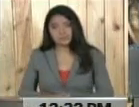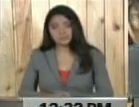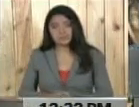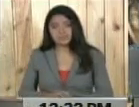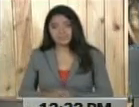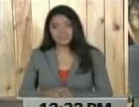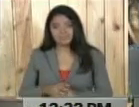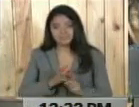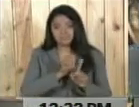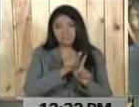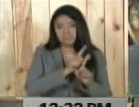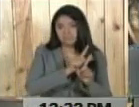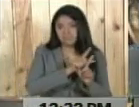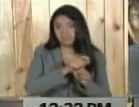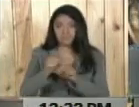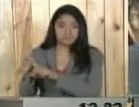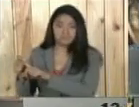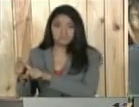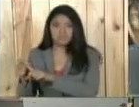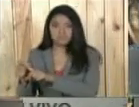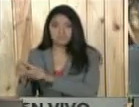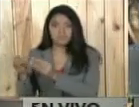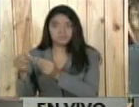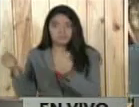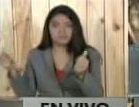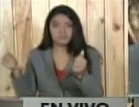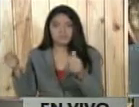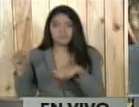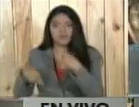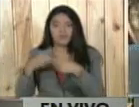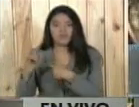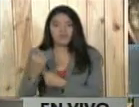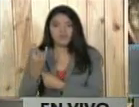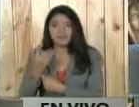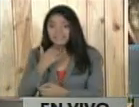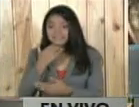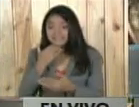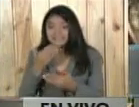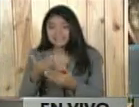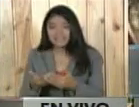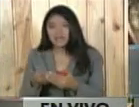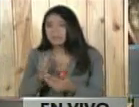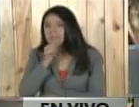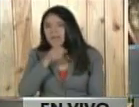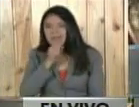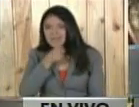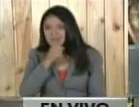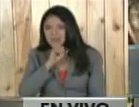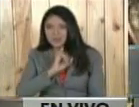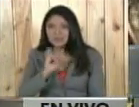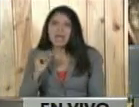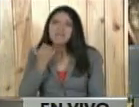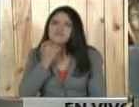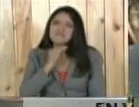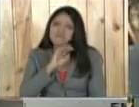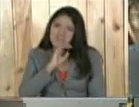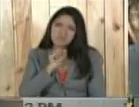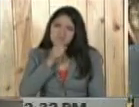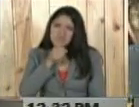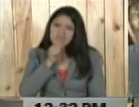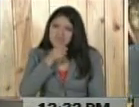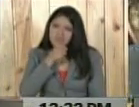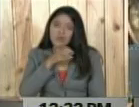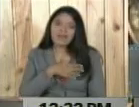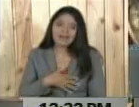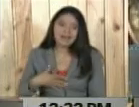desapareció sus restos físicos al final de su vida, ya bastante mayor y enfermo,